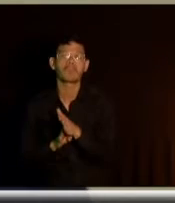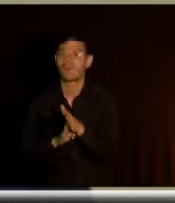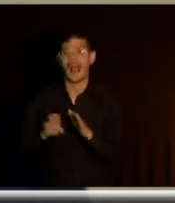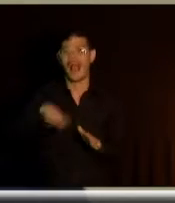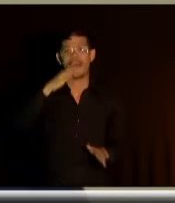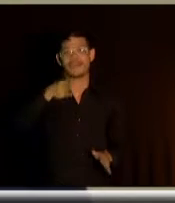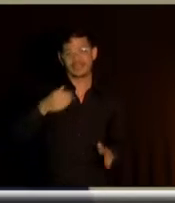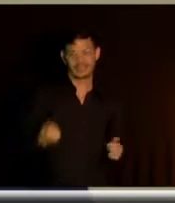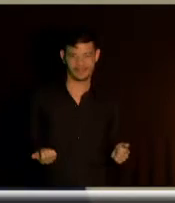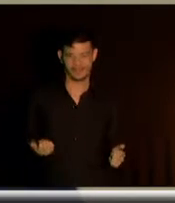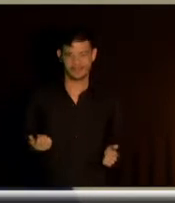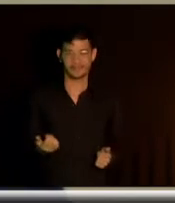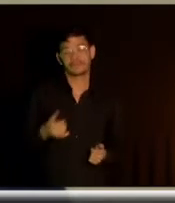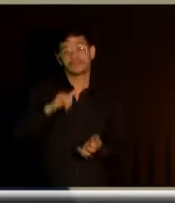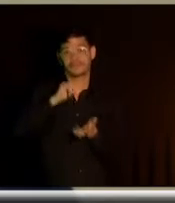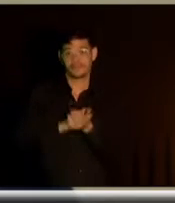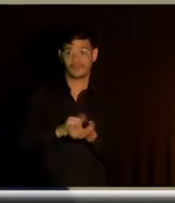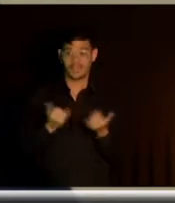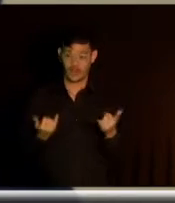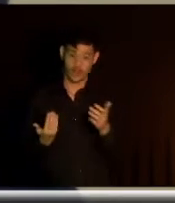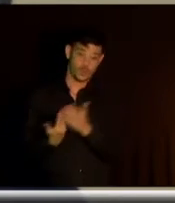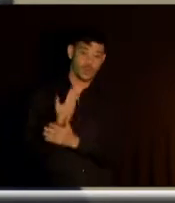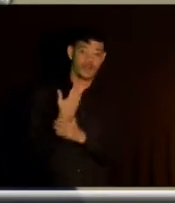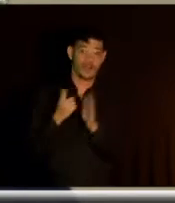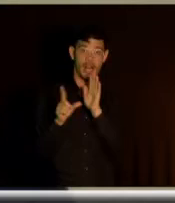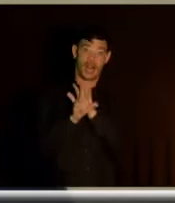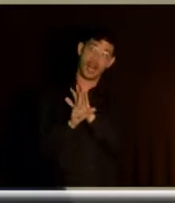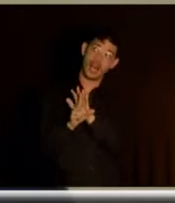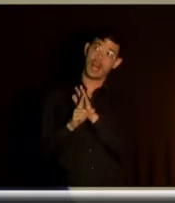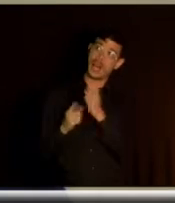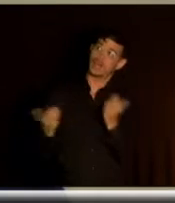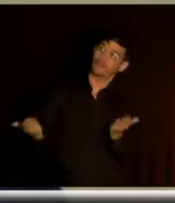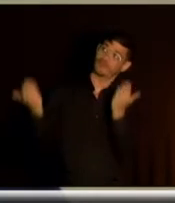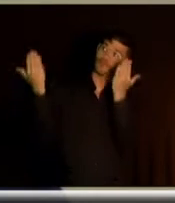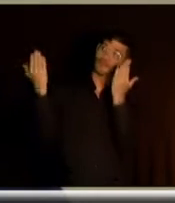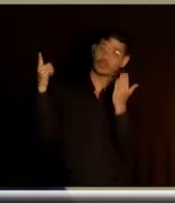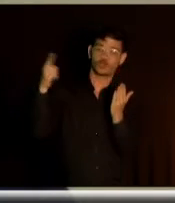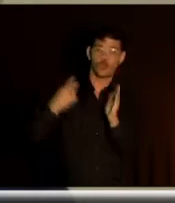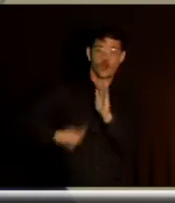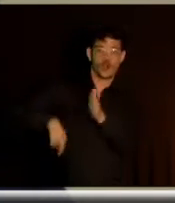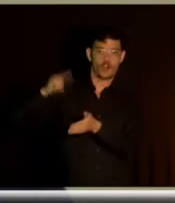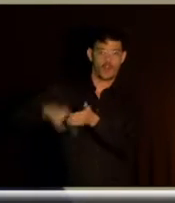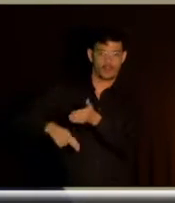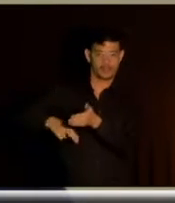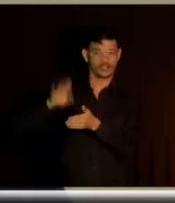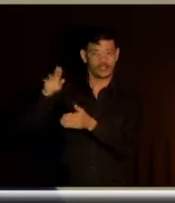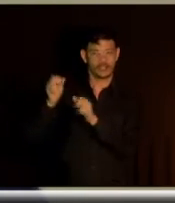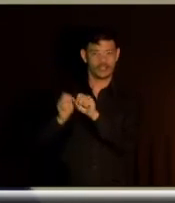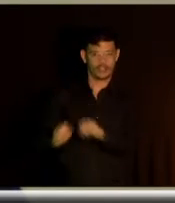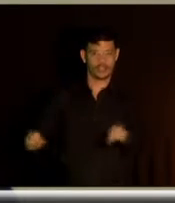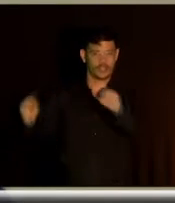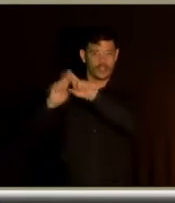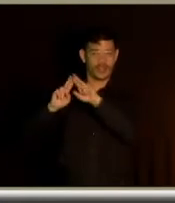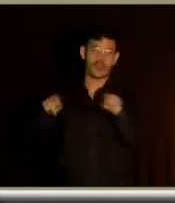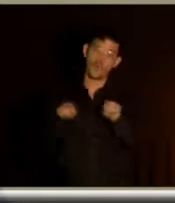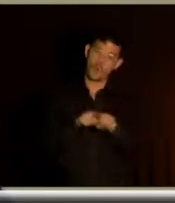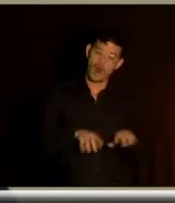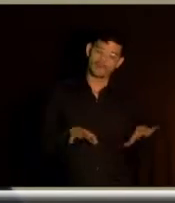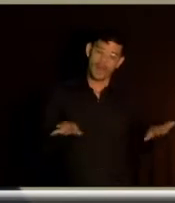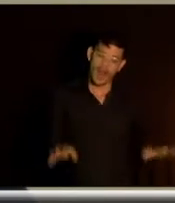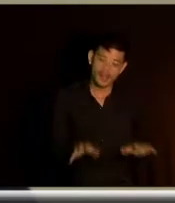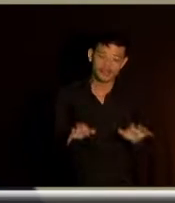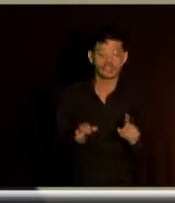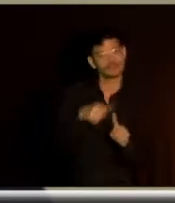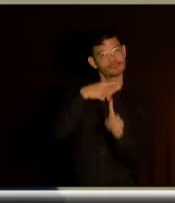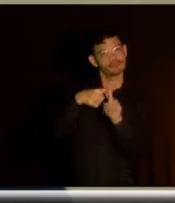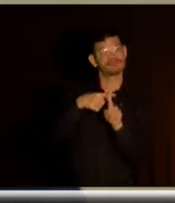Entonces, esta ley, de cara a la Convención de Naciones Unidas, es una acción afirmativa que va a permitir el